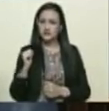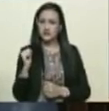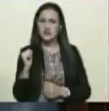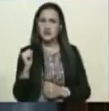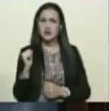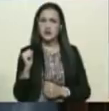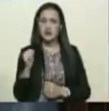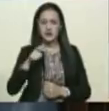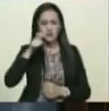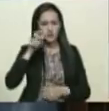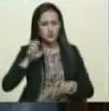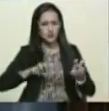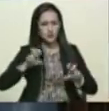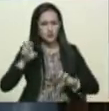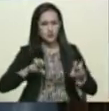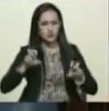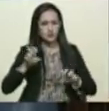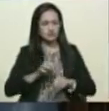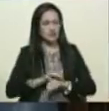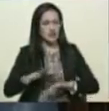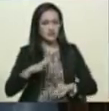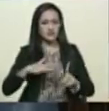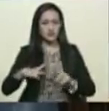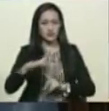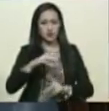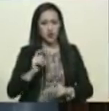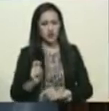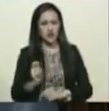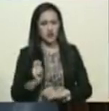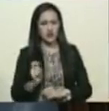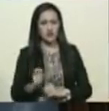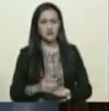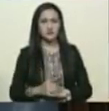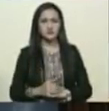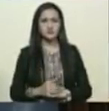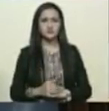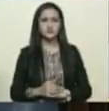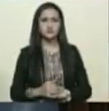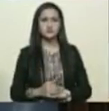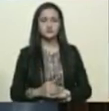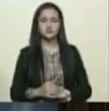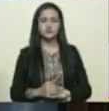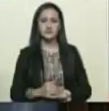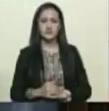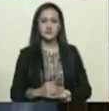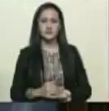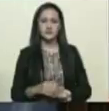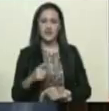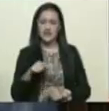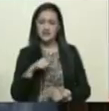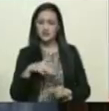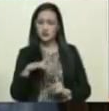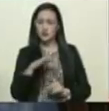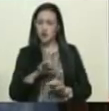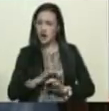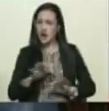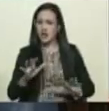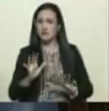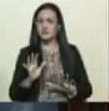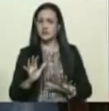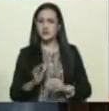pesquisas en esta grave tarea grave por lo que implica en lo que estamos